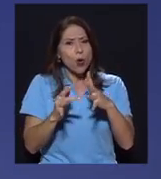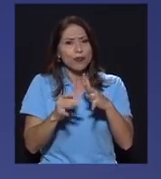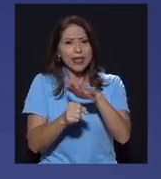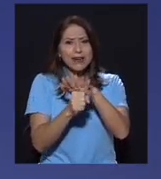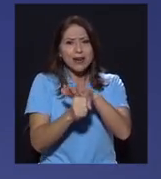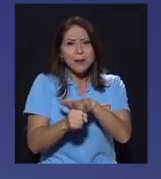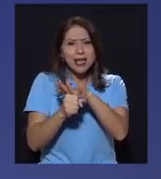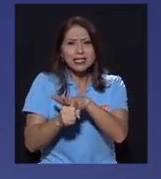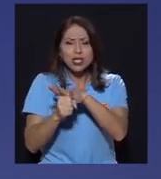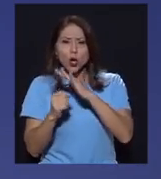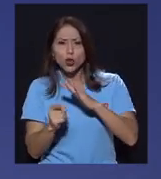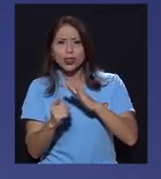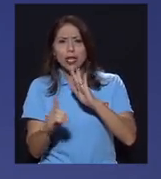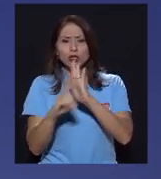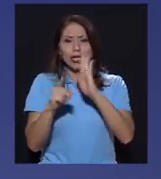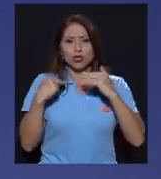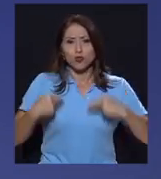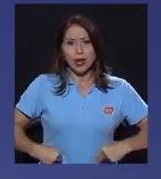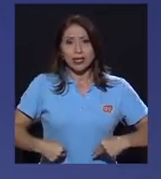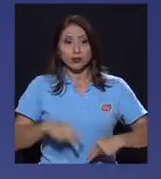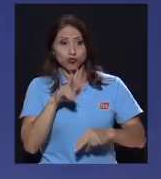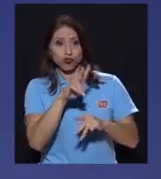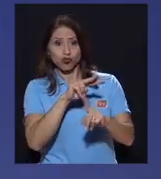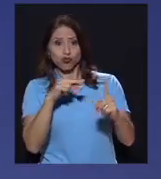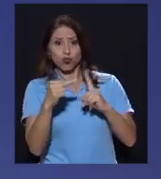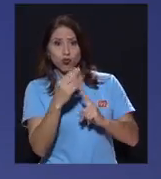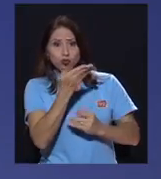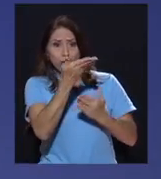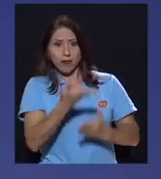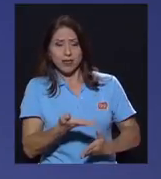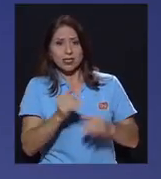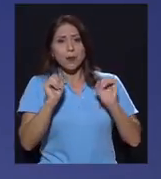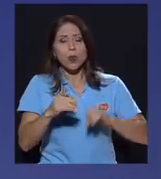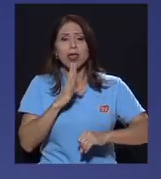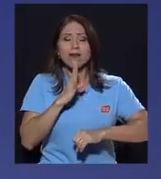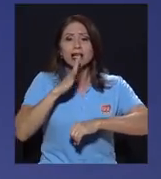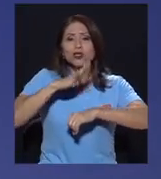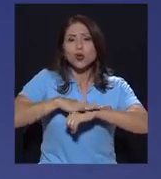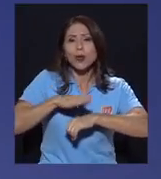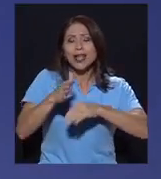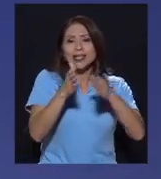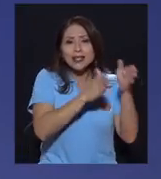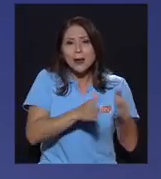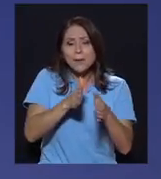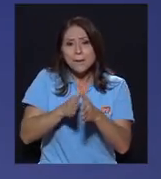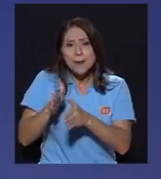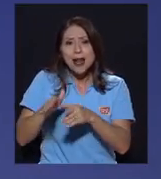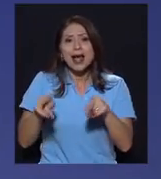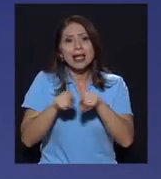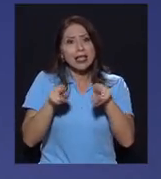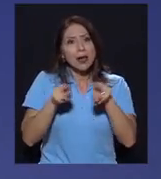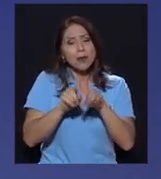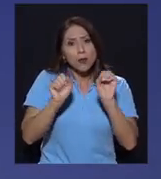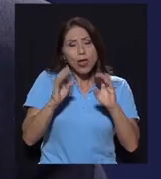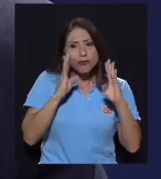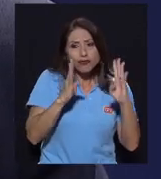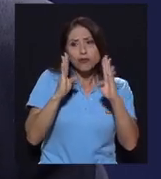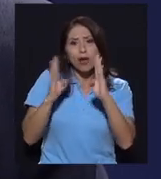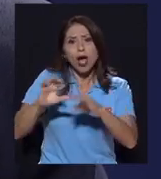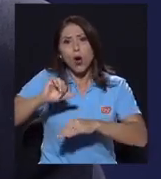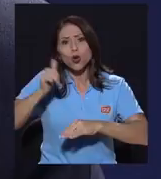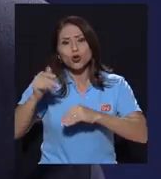podría usted dar una reflexión desde su punto de vista en ese plan de unificación que también tome en cuenta los otros partidos